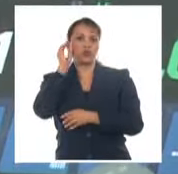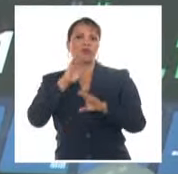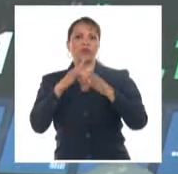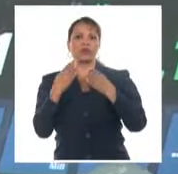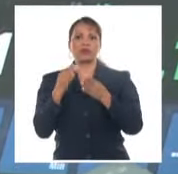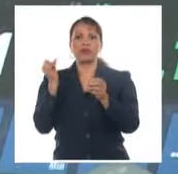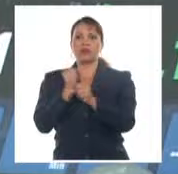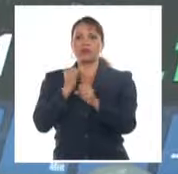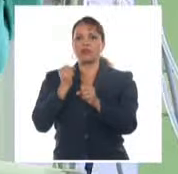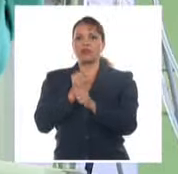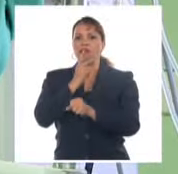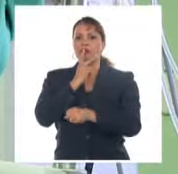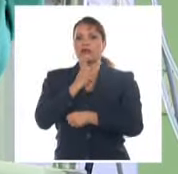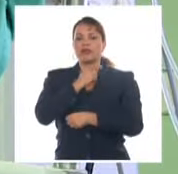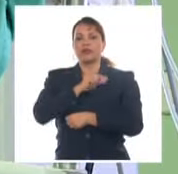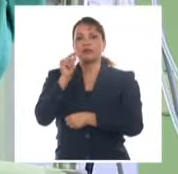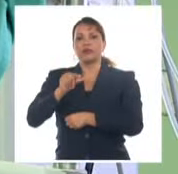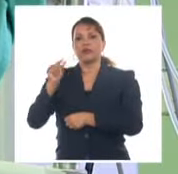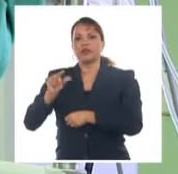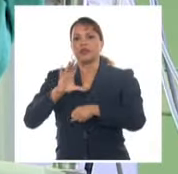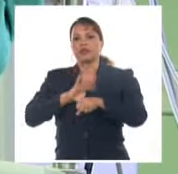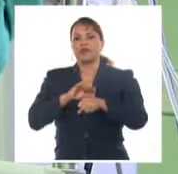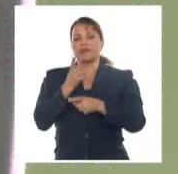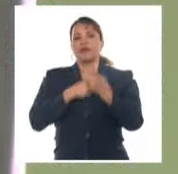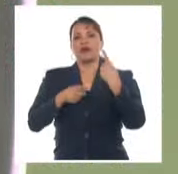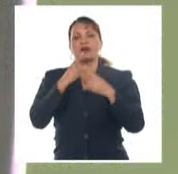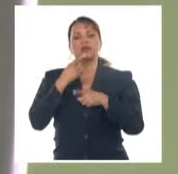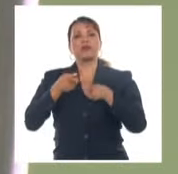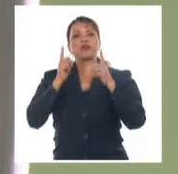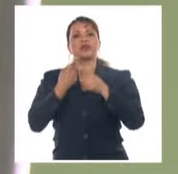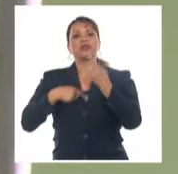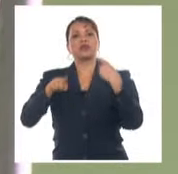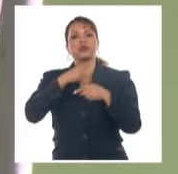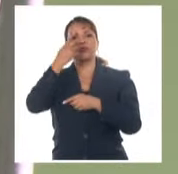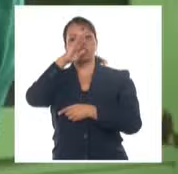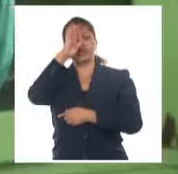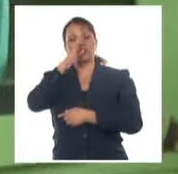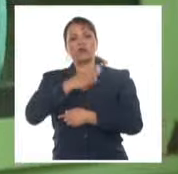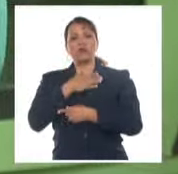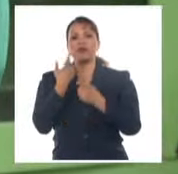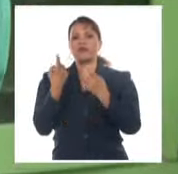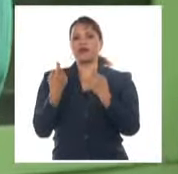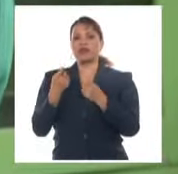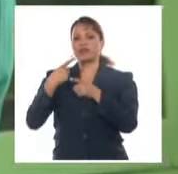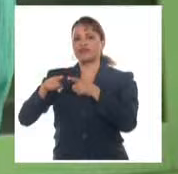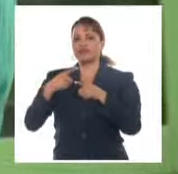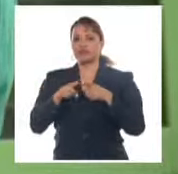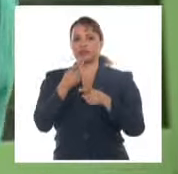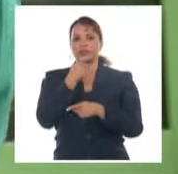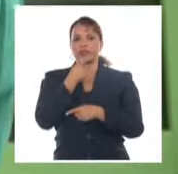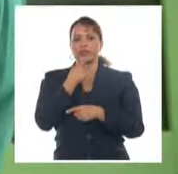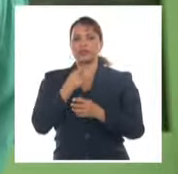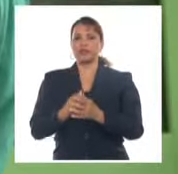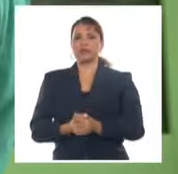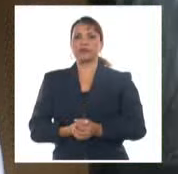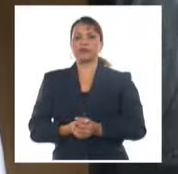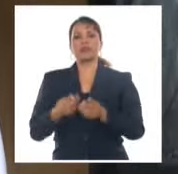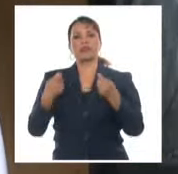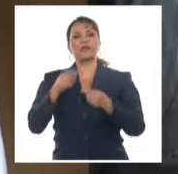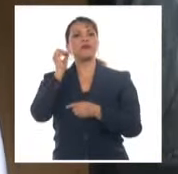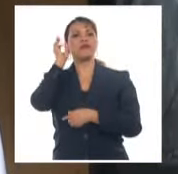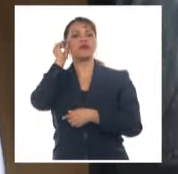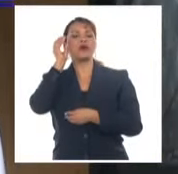asistencial a pesar de las políticas hostiles contra nuestro país y la carencia de recursos nosotros tenemos que innovar para poder